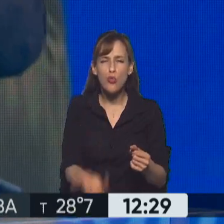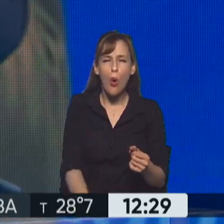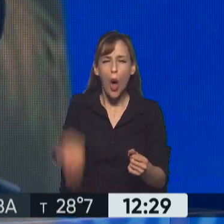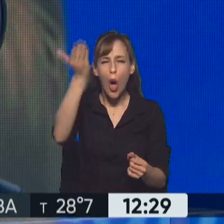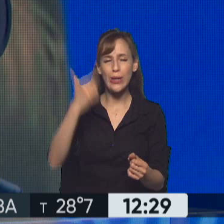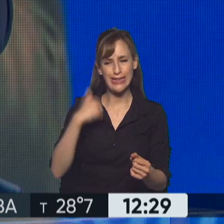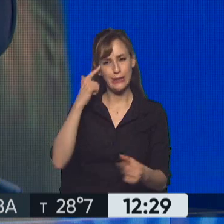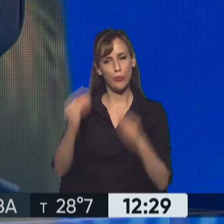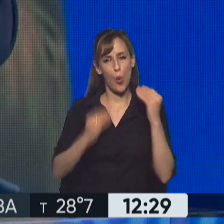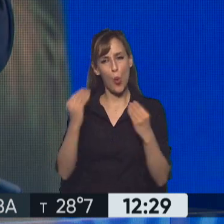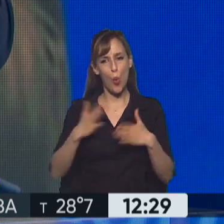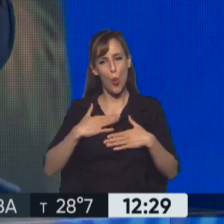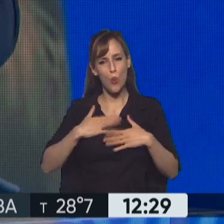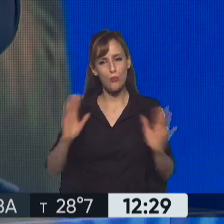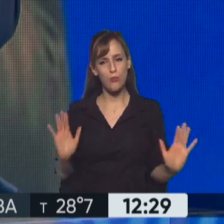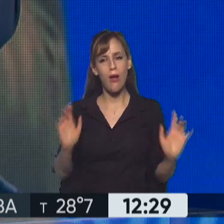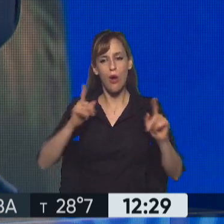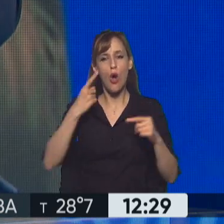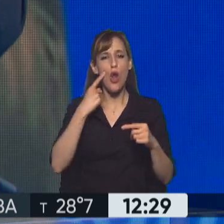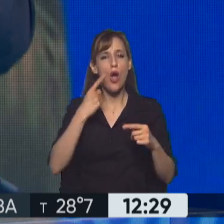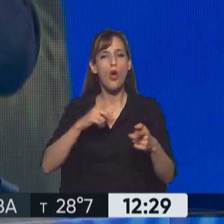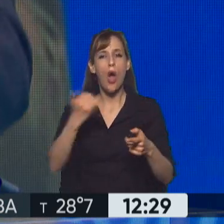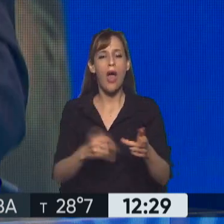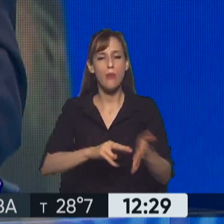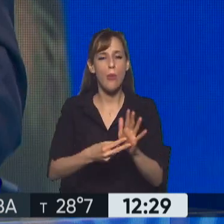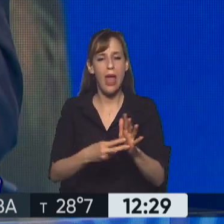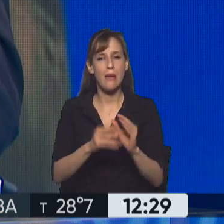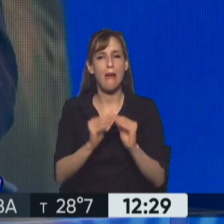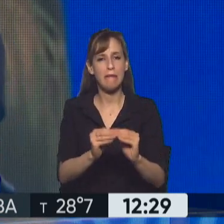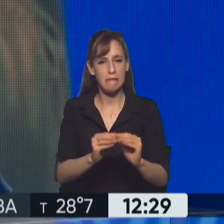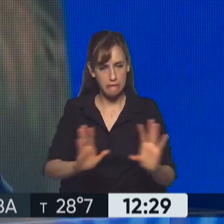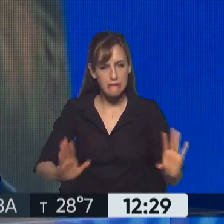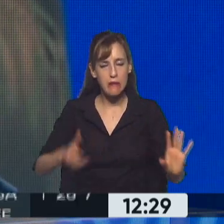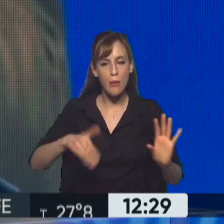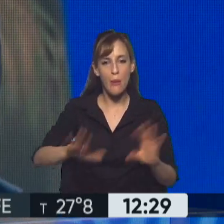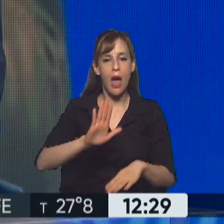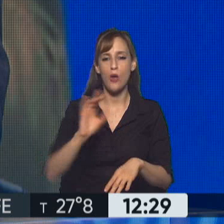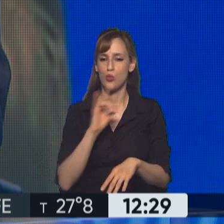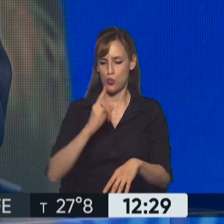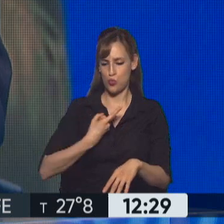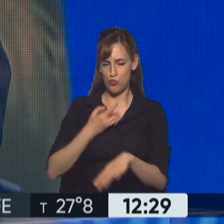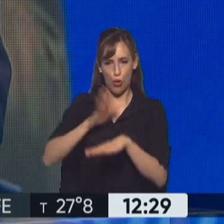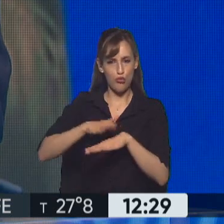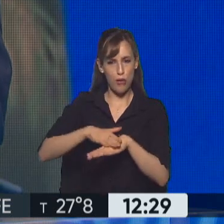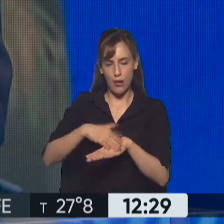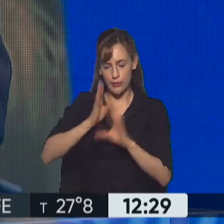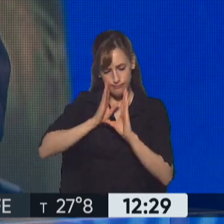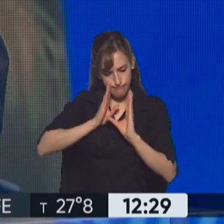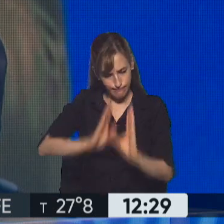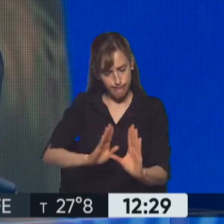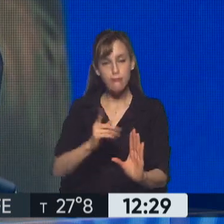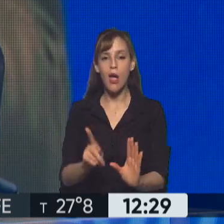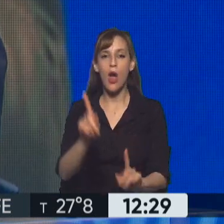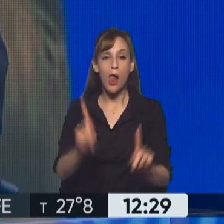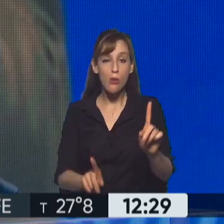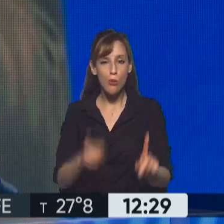conozco los problemas que hay con algunos insumos, nos vamos a ocupar de todo ello, pero vamos a ser inflexibles con los pícaros que